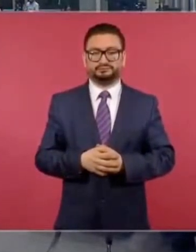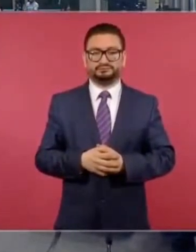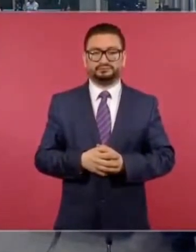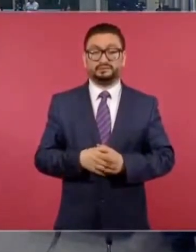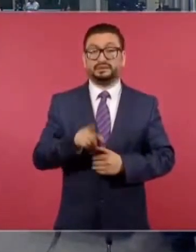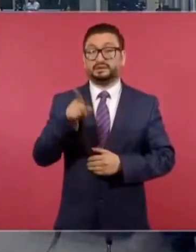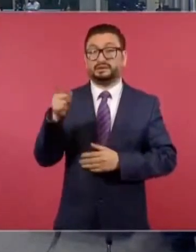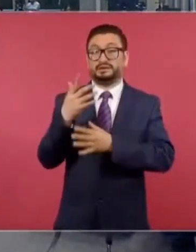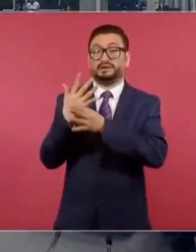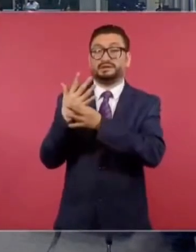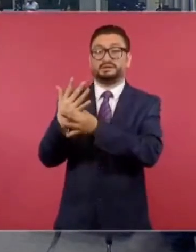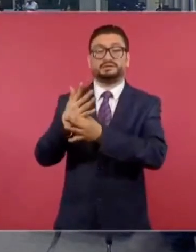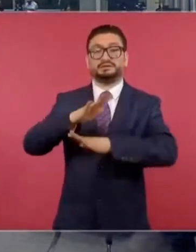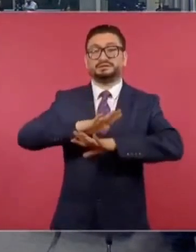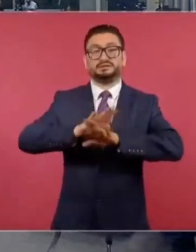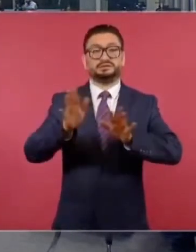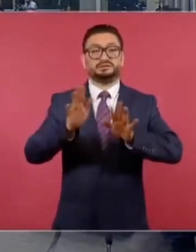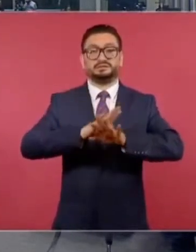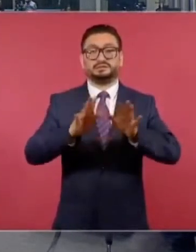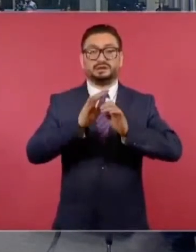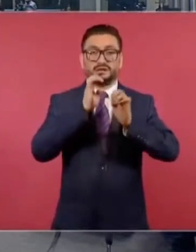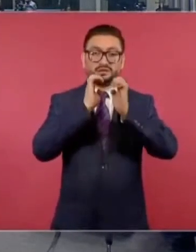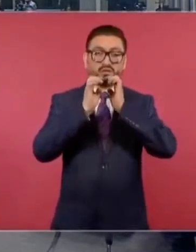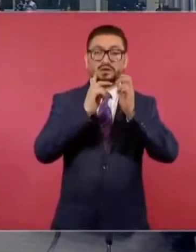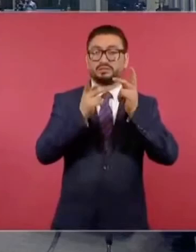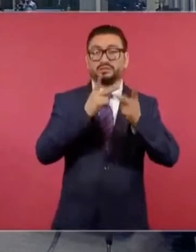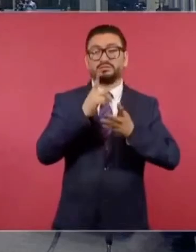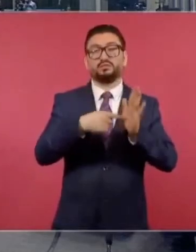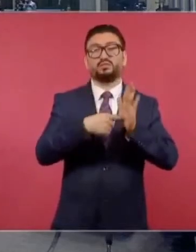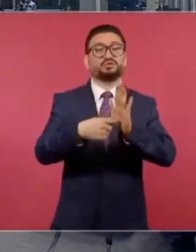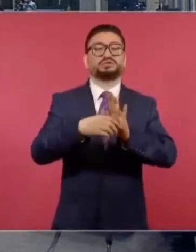Y dice, ya no vamos a presentar encuestas o algo así.